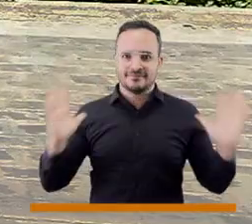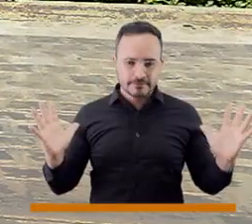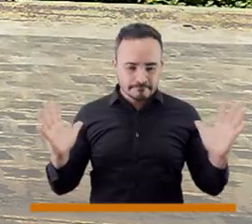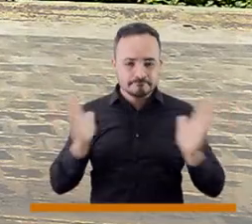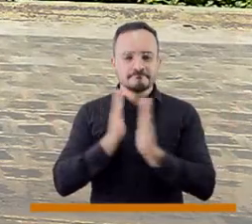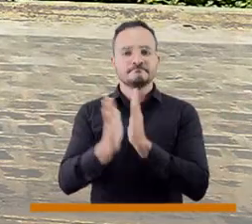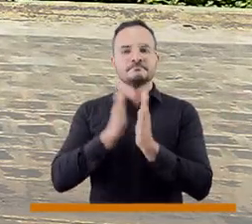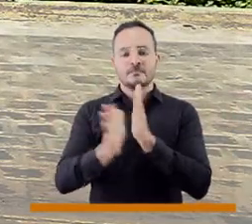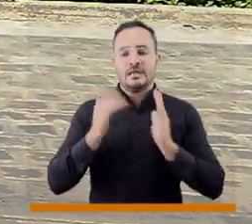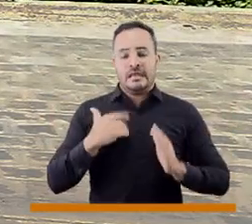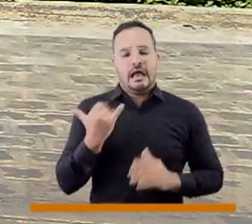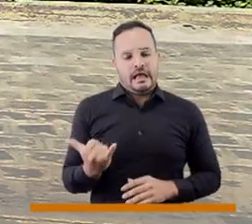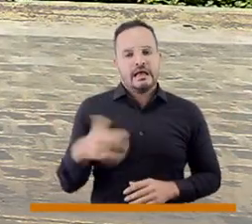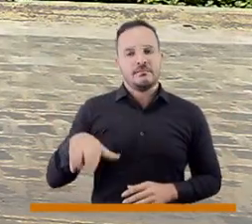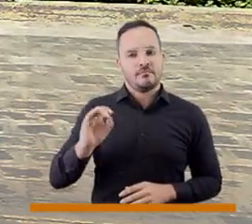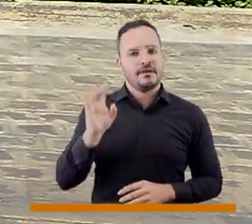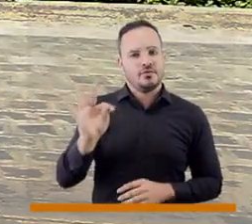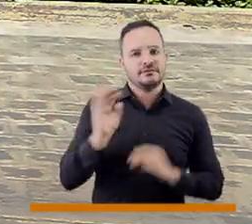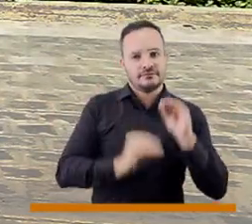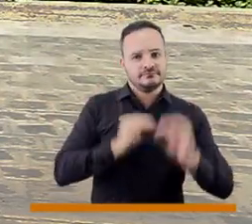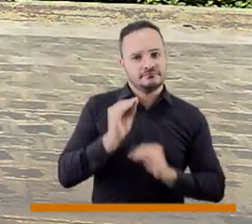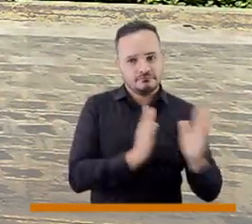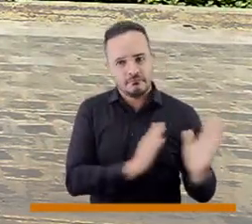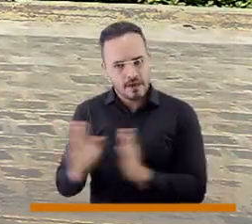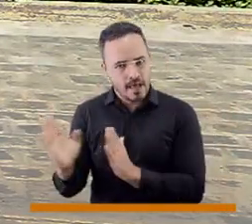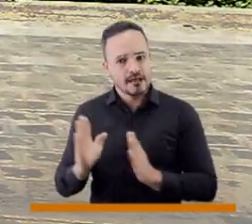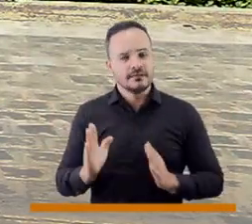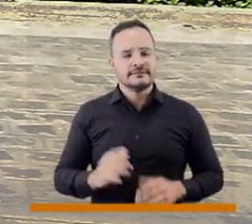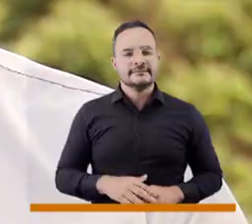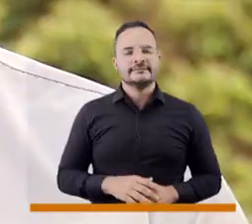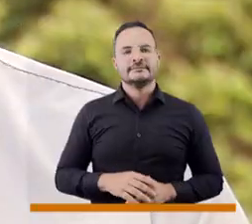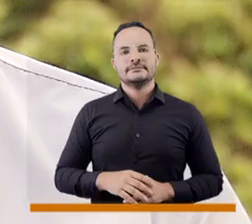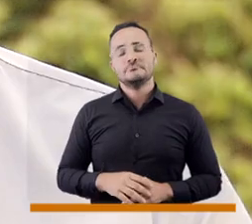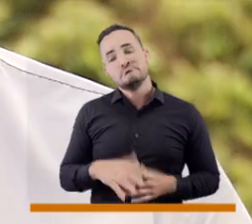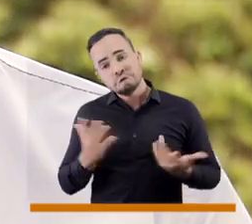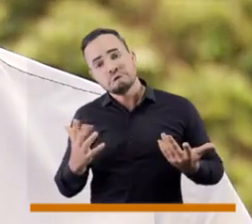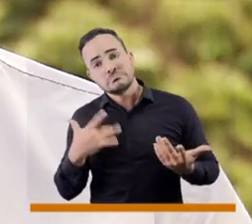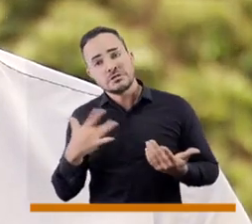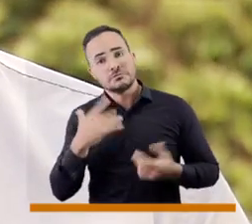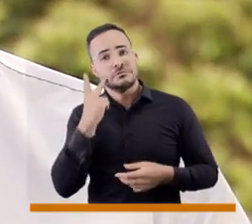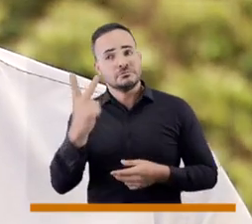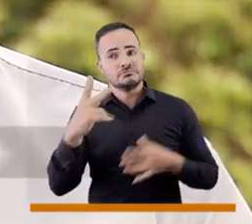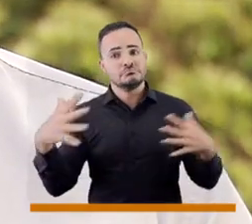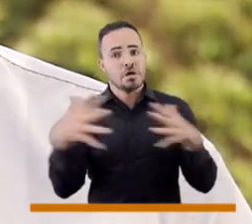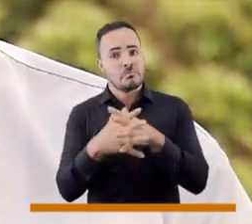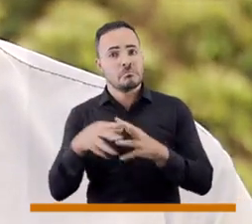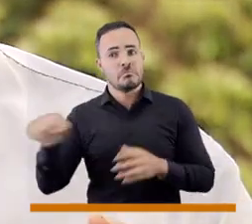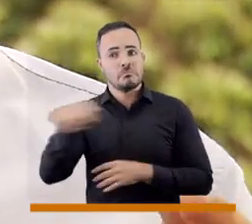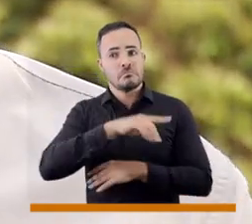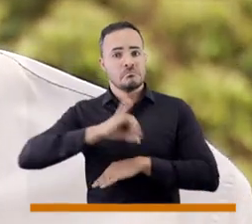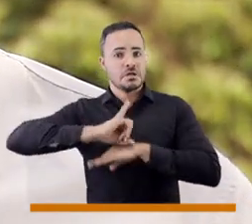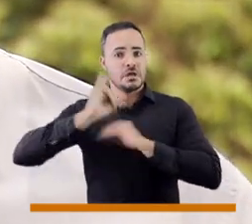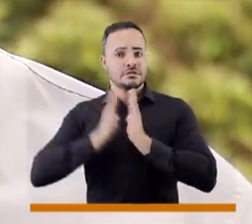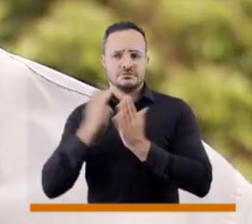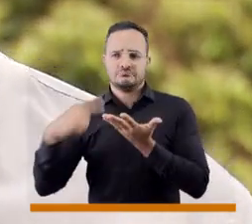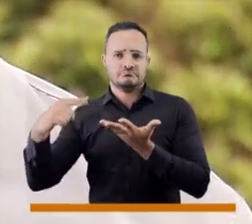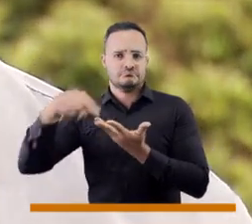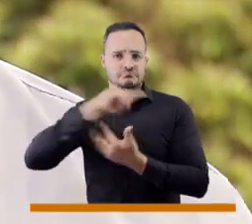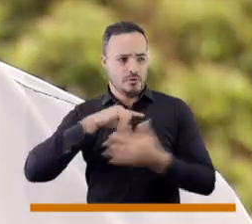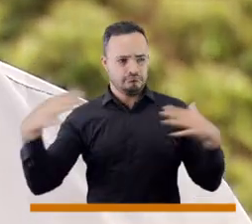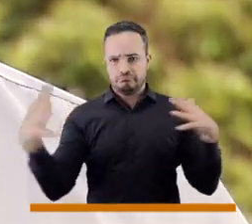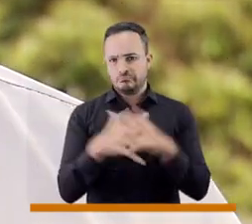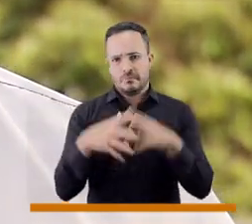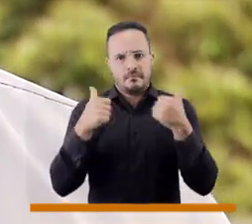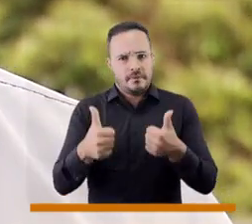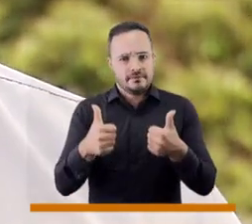muy grande y ese reto es, si bien es cierto, tenemos un plan de ordenamiento territorial que podríamos decir, entre comillas, es muy